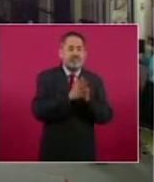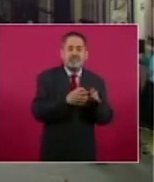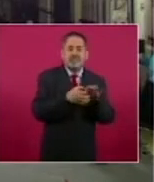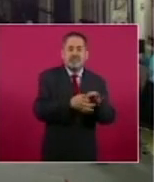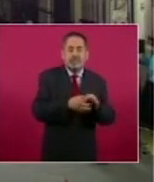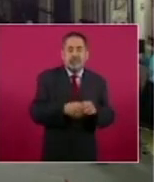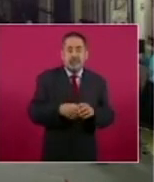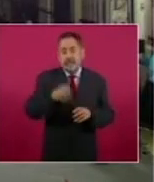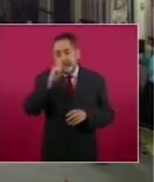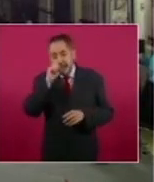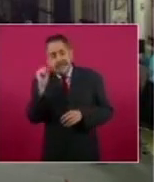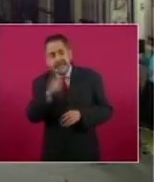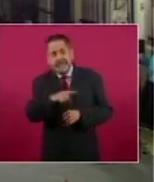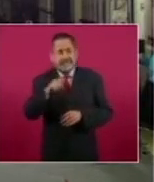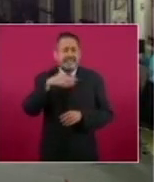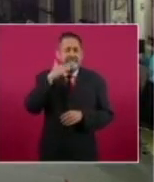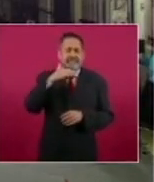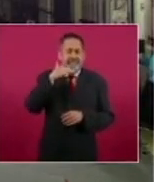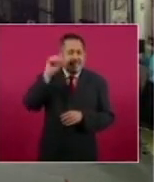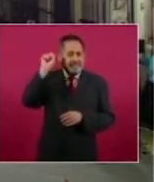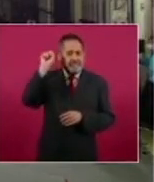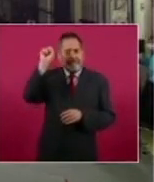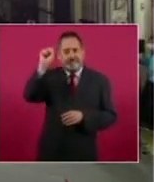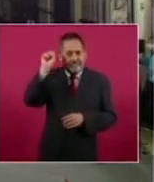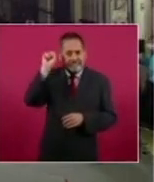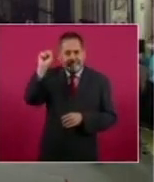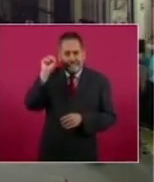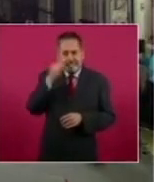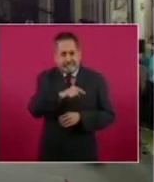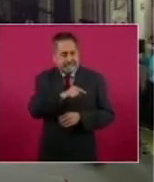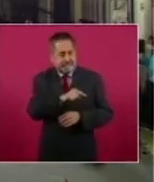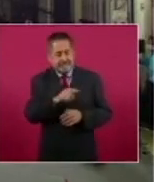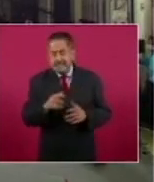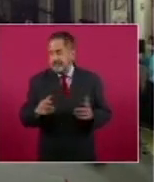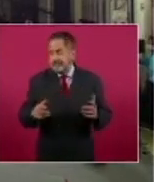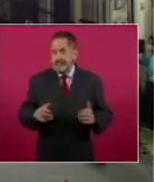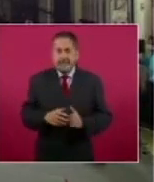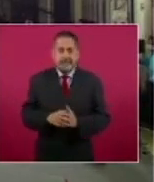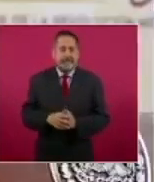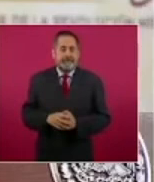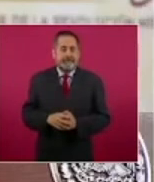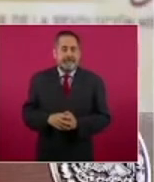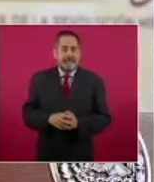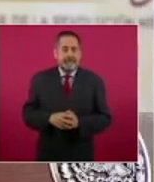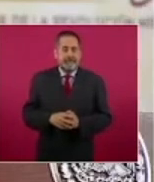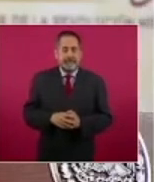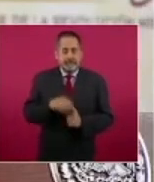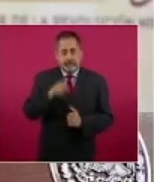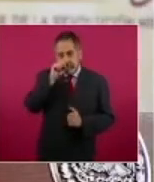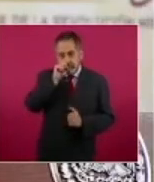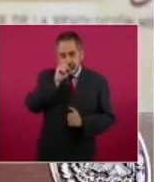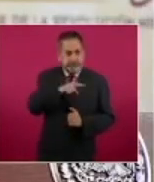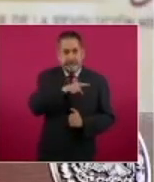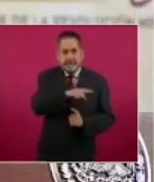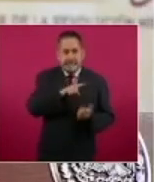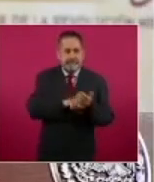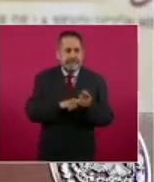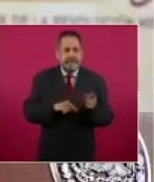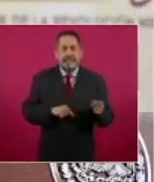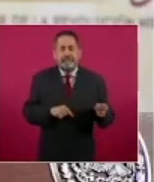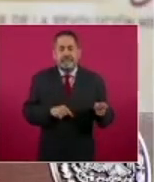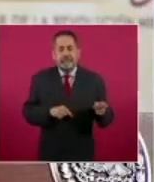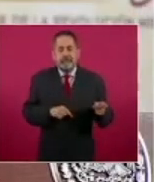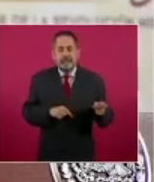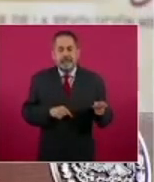detalles, donde hasta el día de hoy se cumplen 207 horas ya